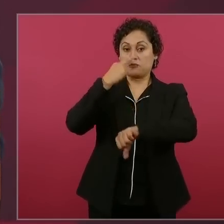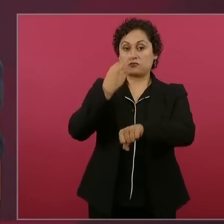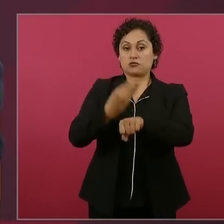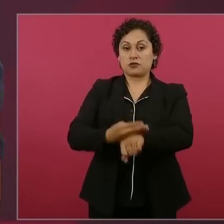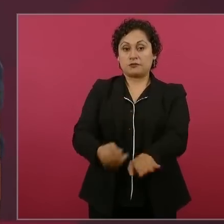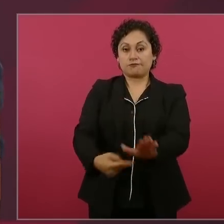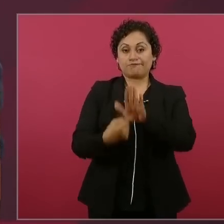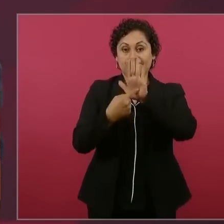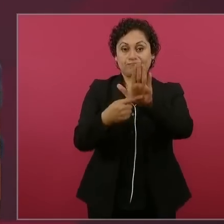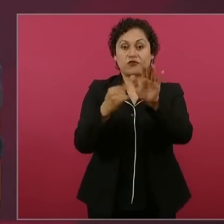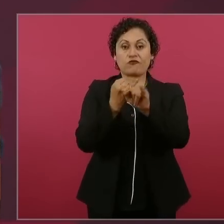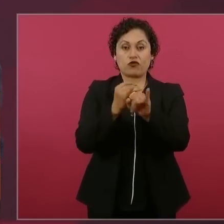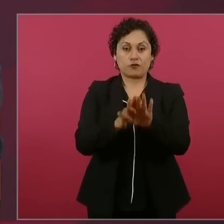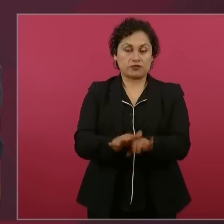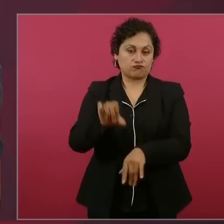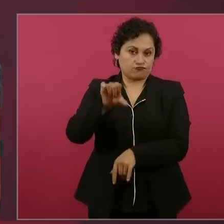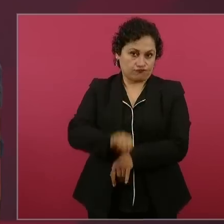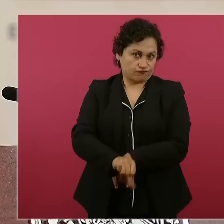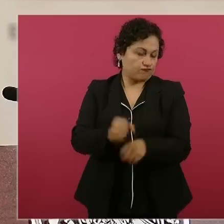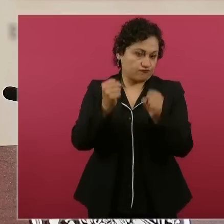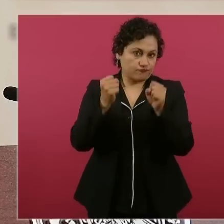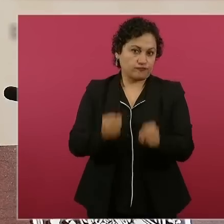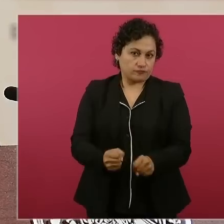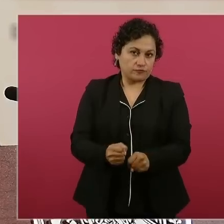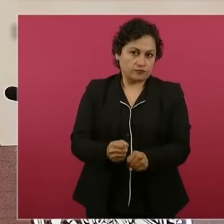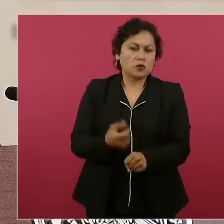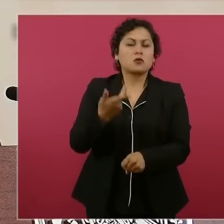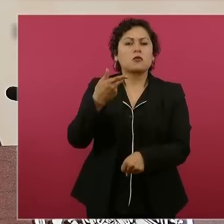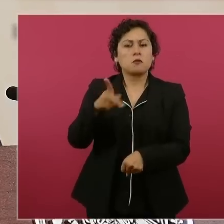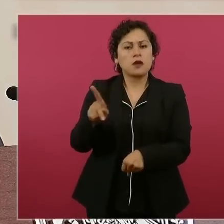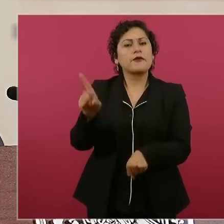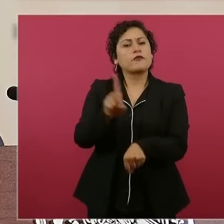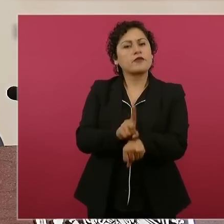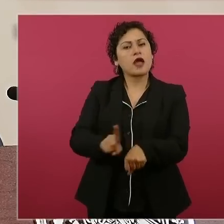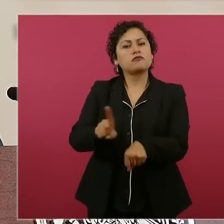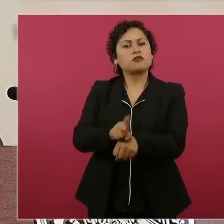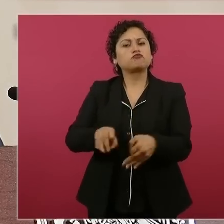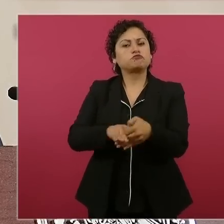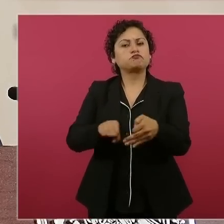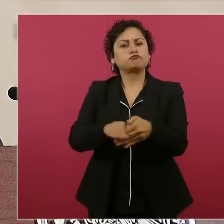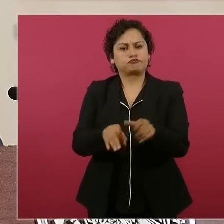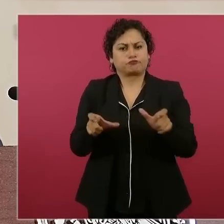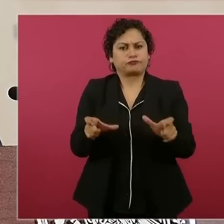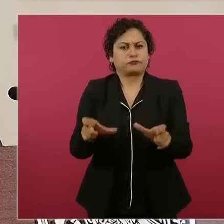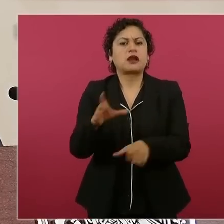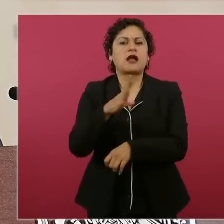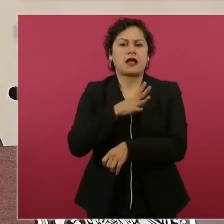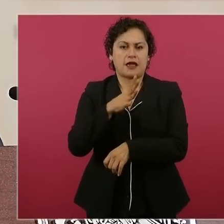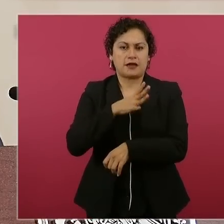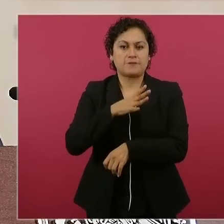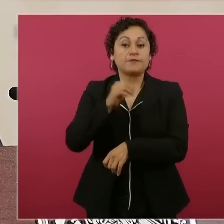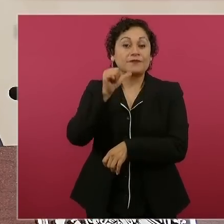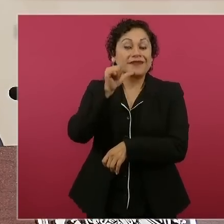Y hay vigilancia constante. Se detuvieron ayer mismo a los